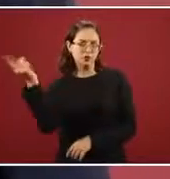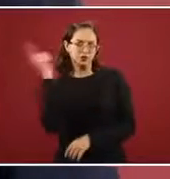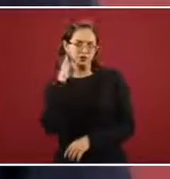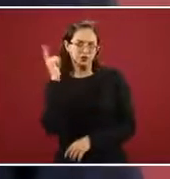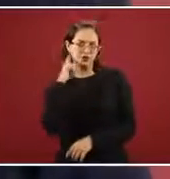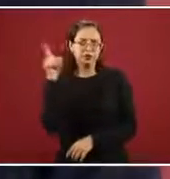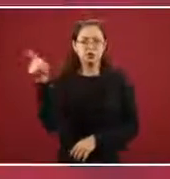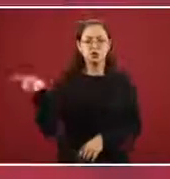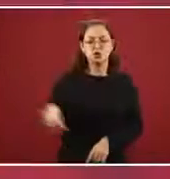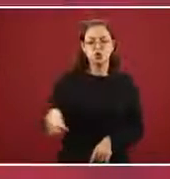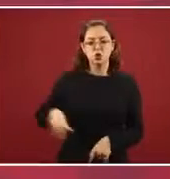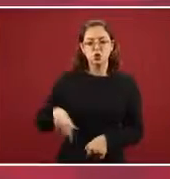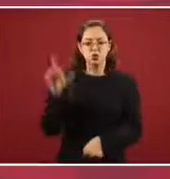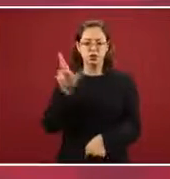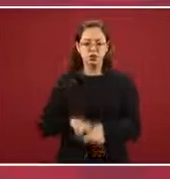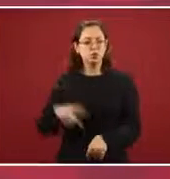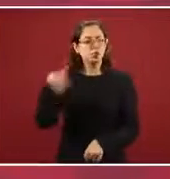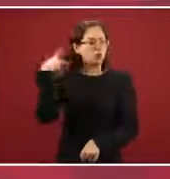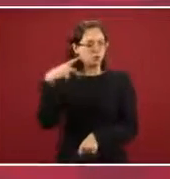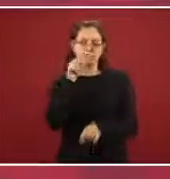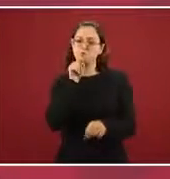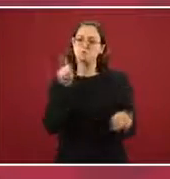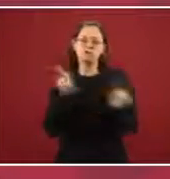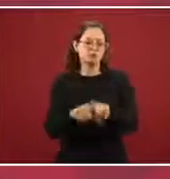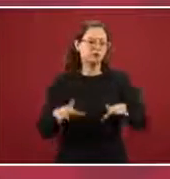Puebla va a hacer lo mismo,